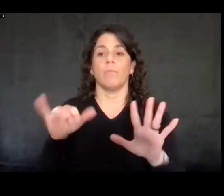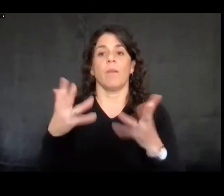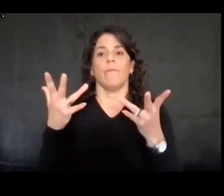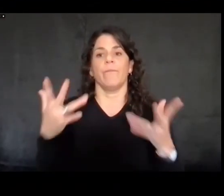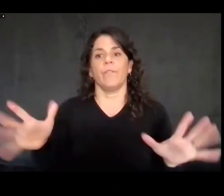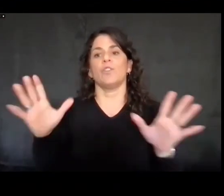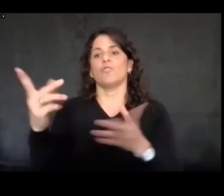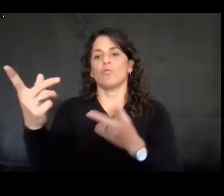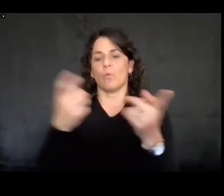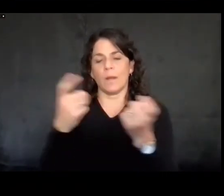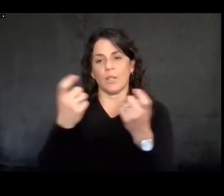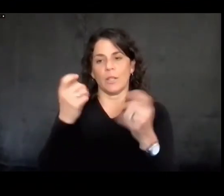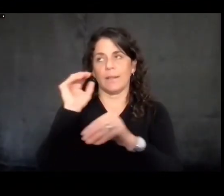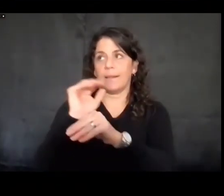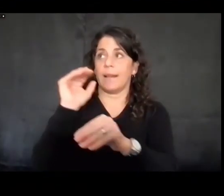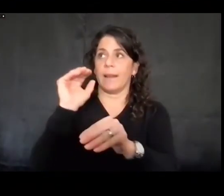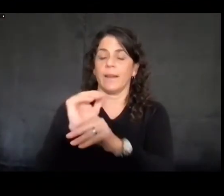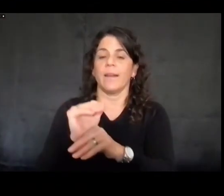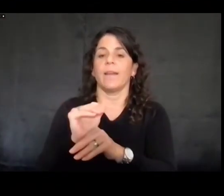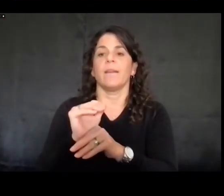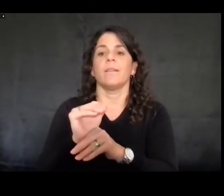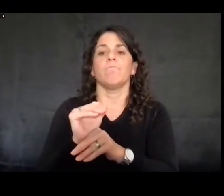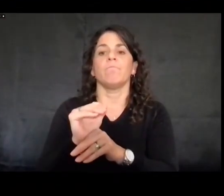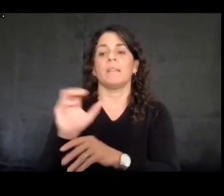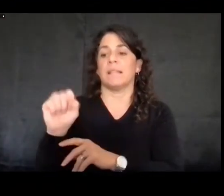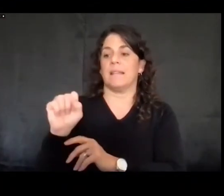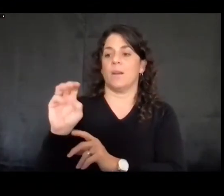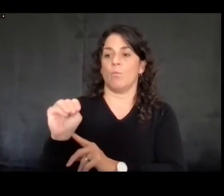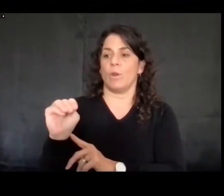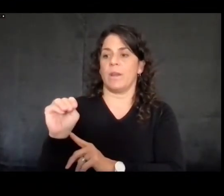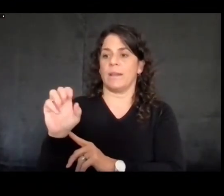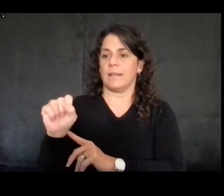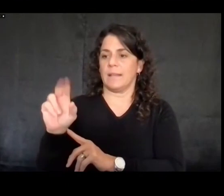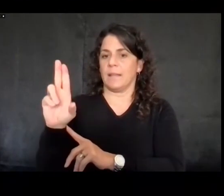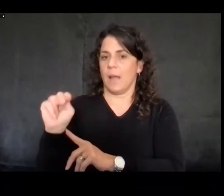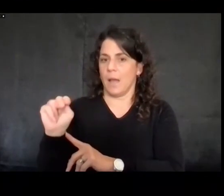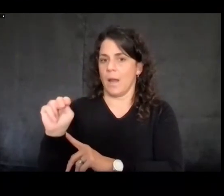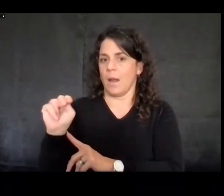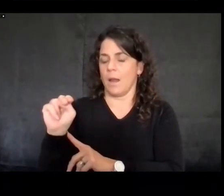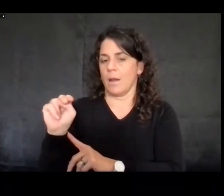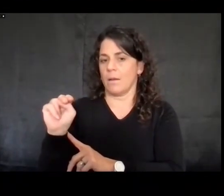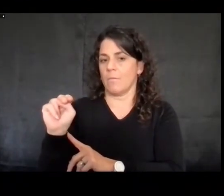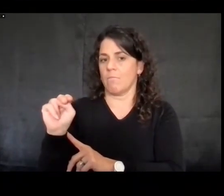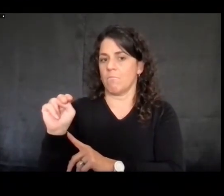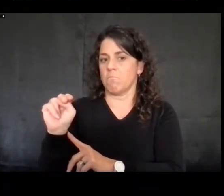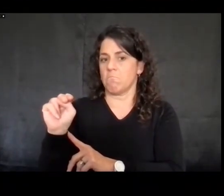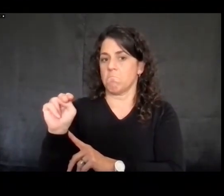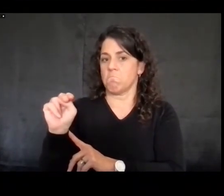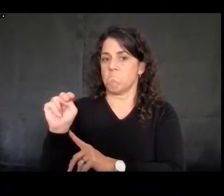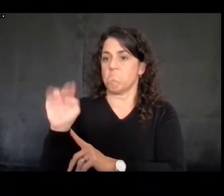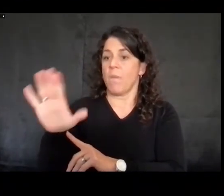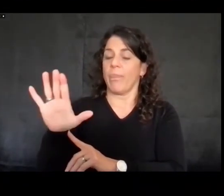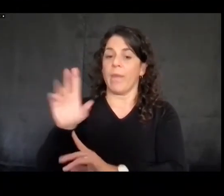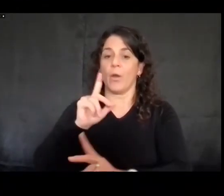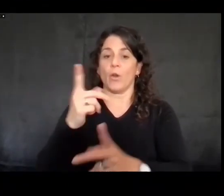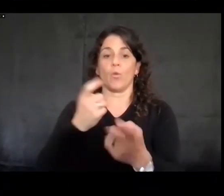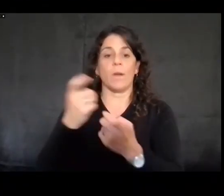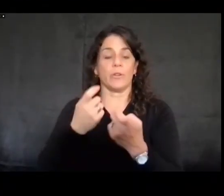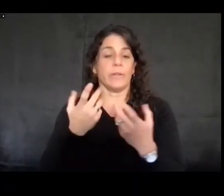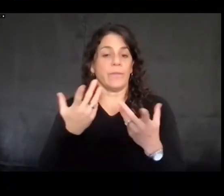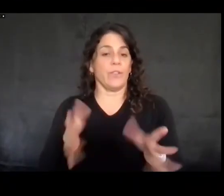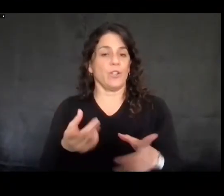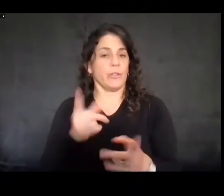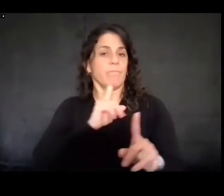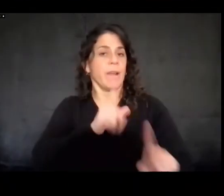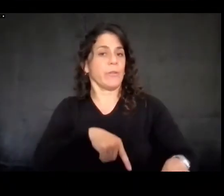eso concluye la pregunta de esta noche parece ser que santamaría sal yo te contestan